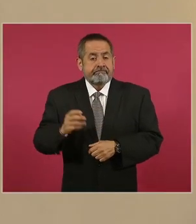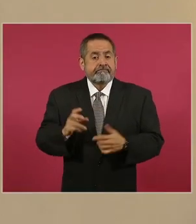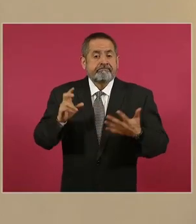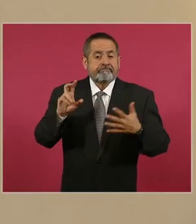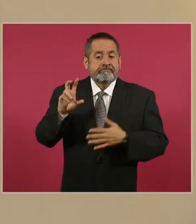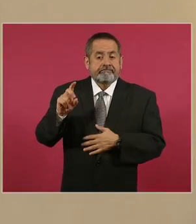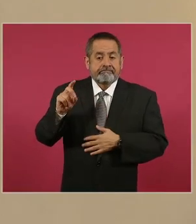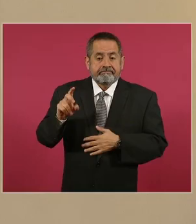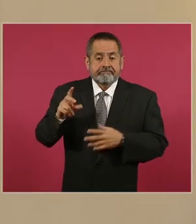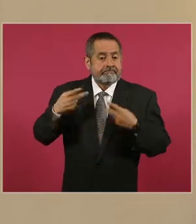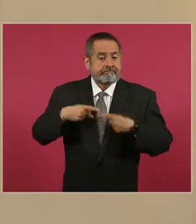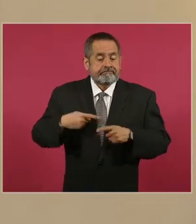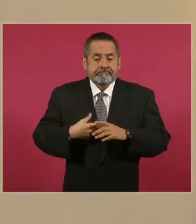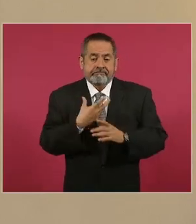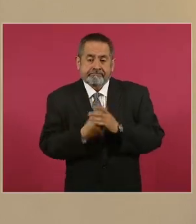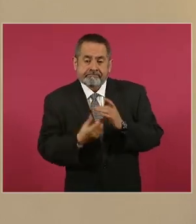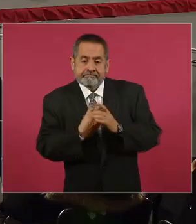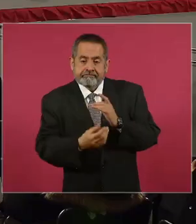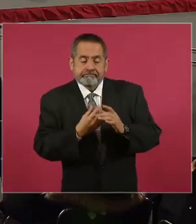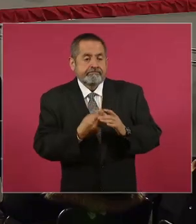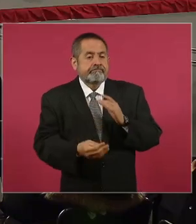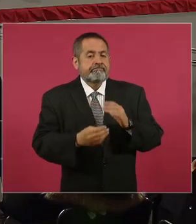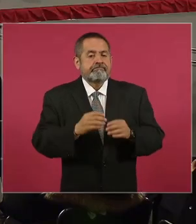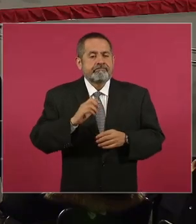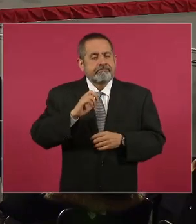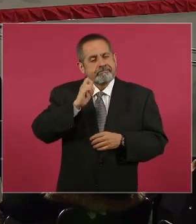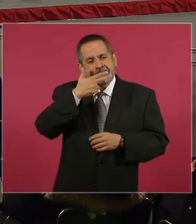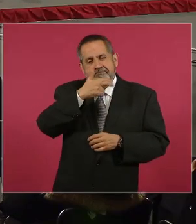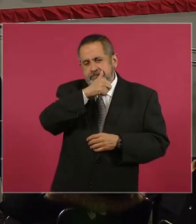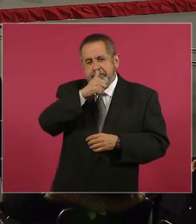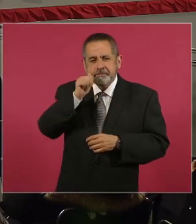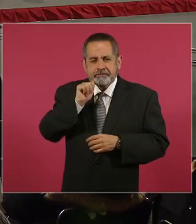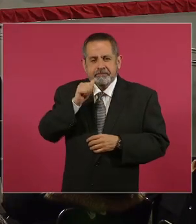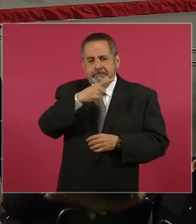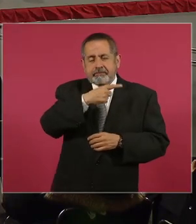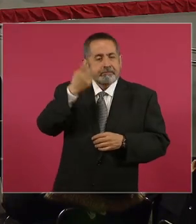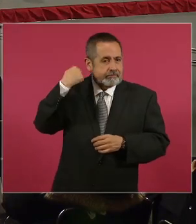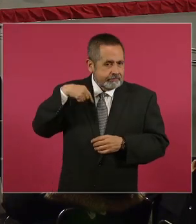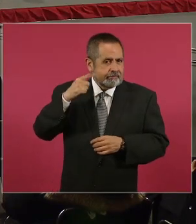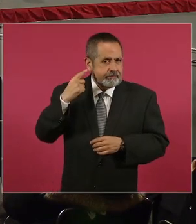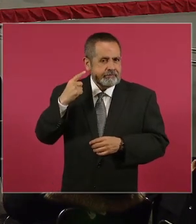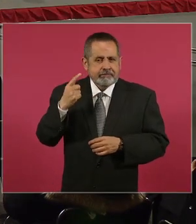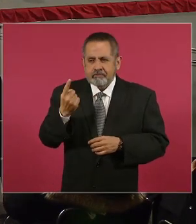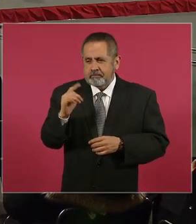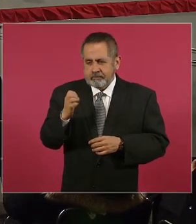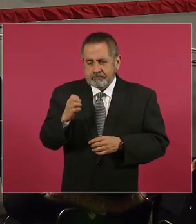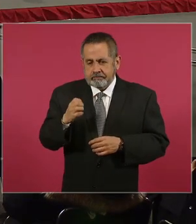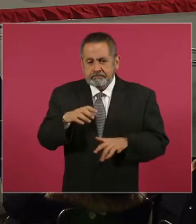del Cerezo número 3 en Ciudad Juárez, Chihuahua, el pasado 1 de enero y